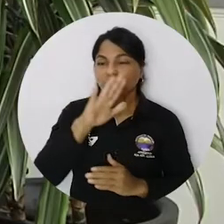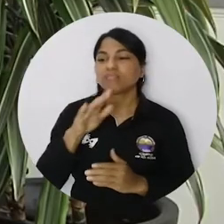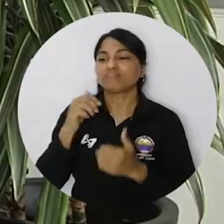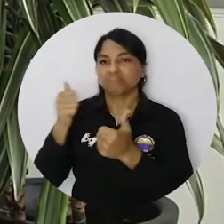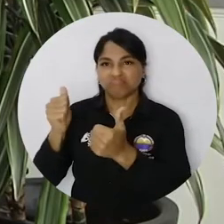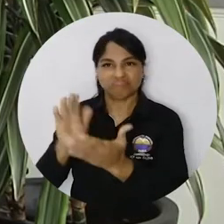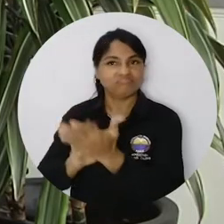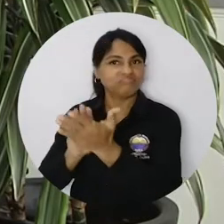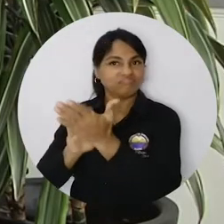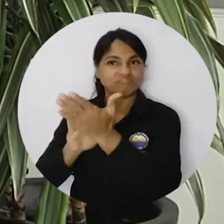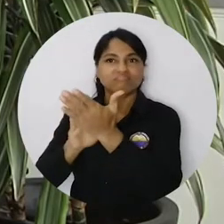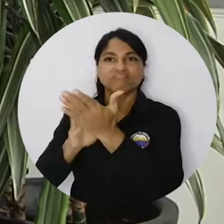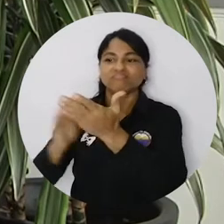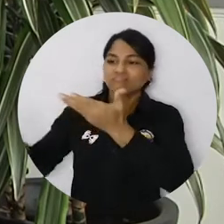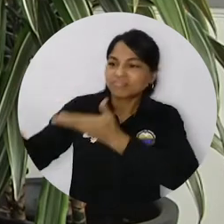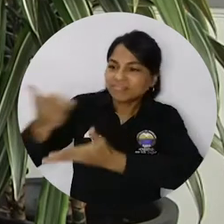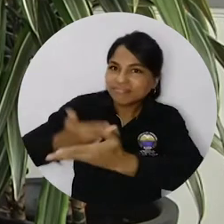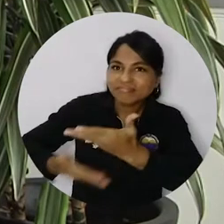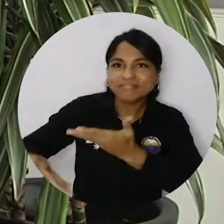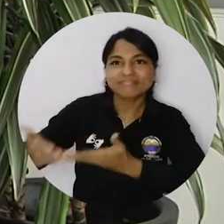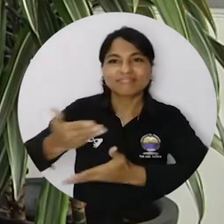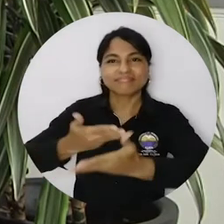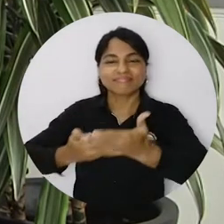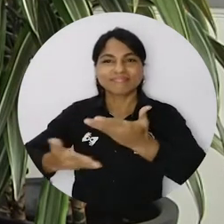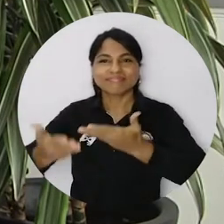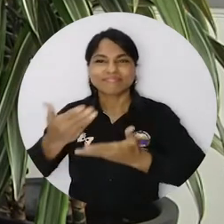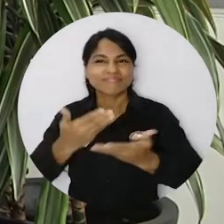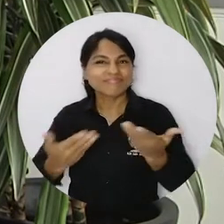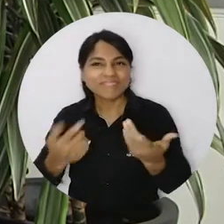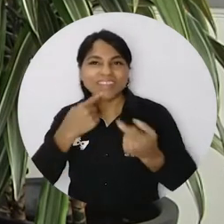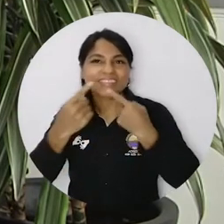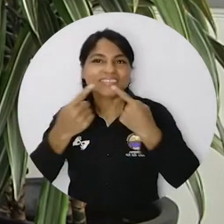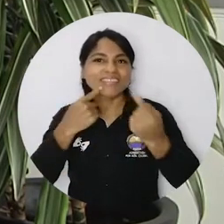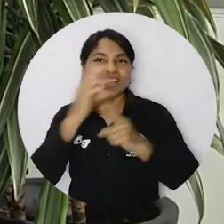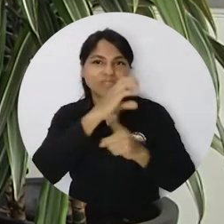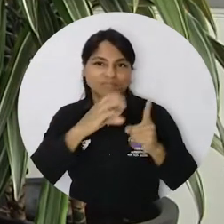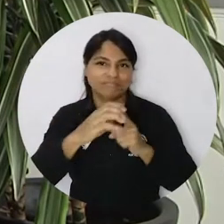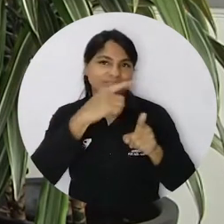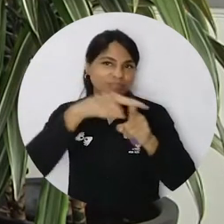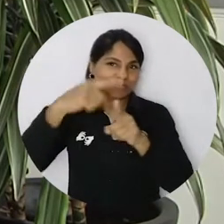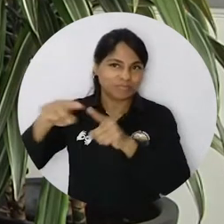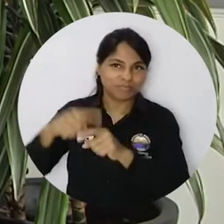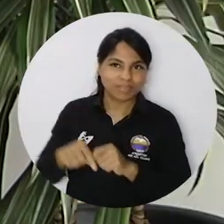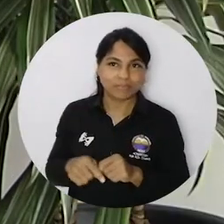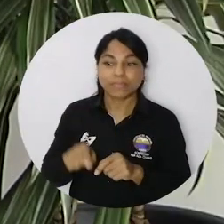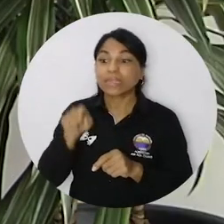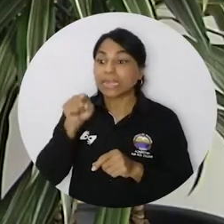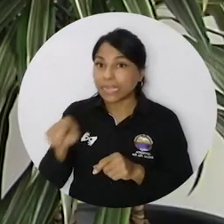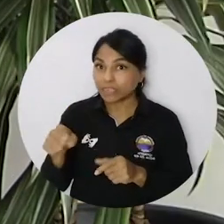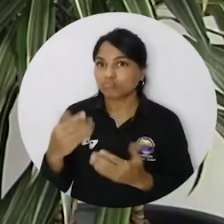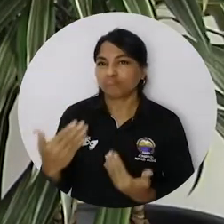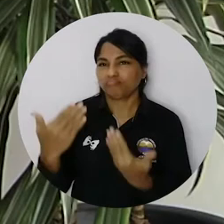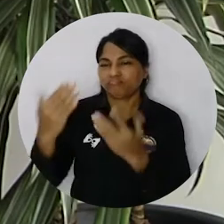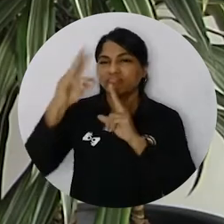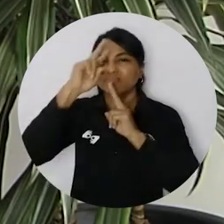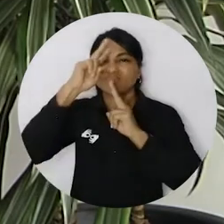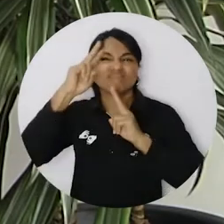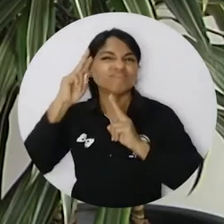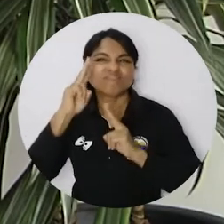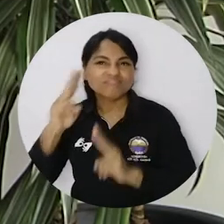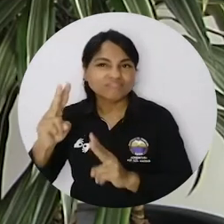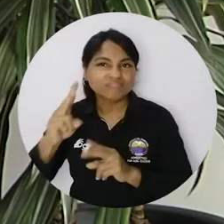queremos exaltar este tipo de escenarios de intercambio y reciprocidad mediante diálogos interculturales. Este tipo de escenarios